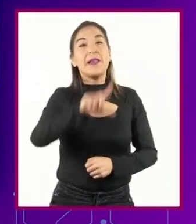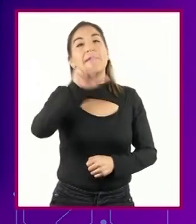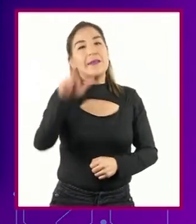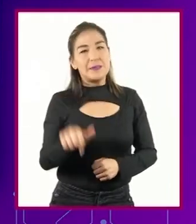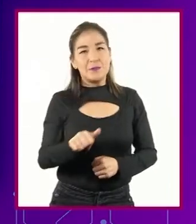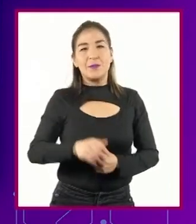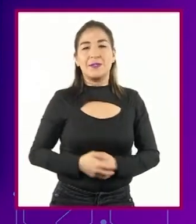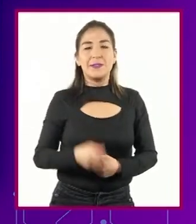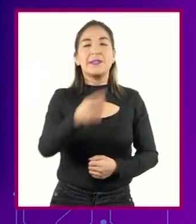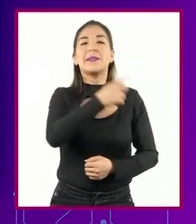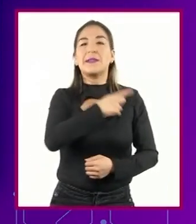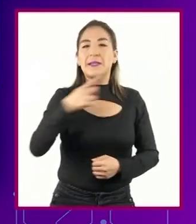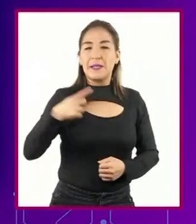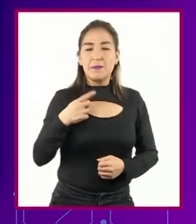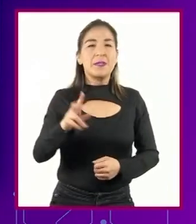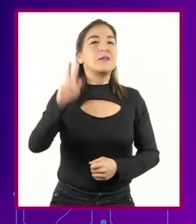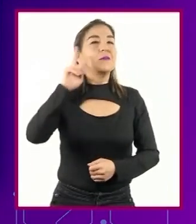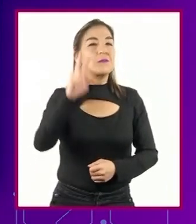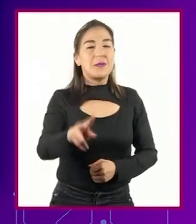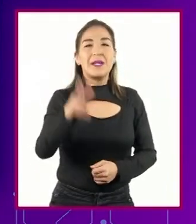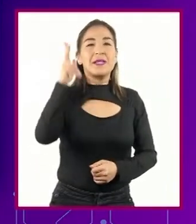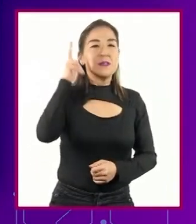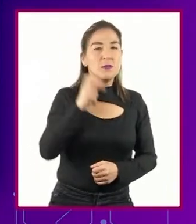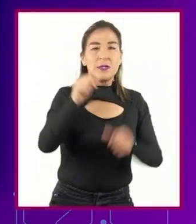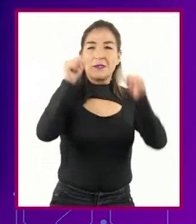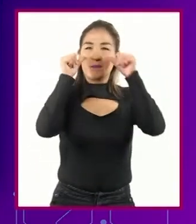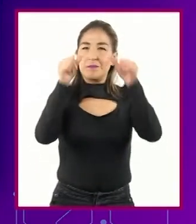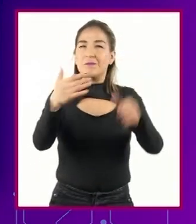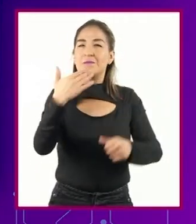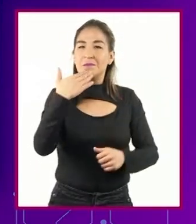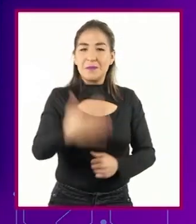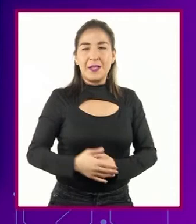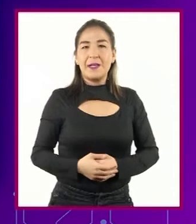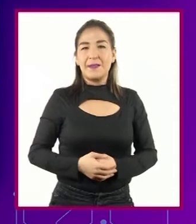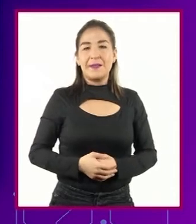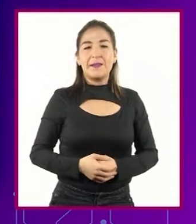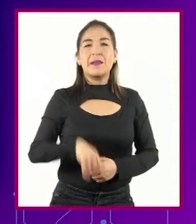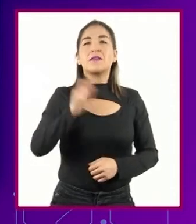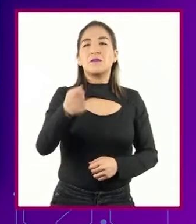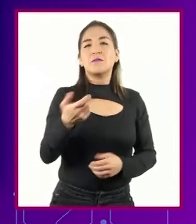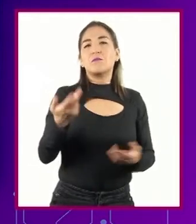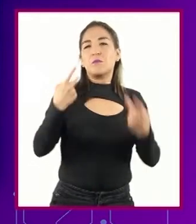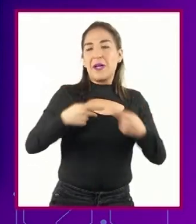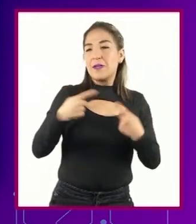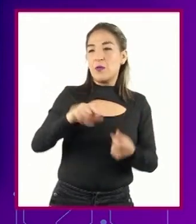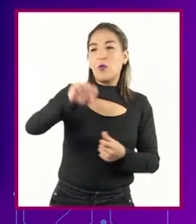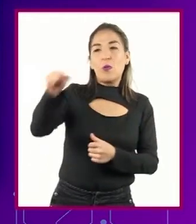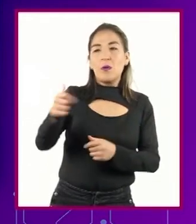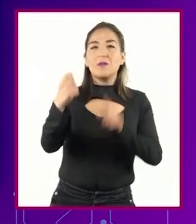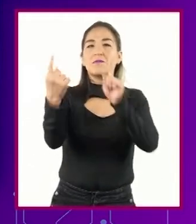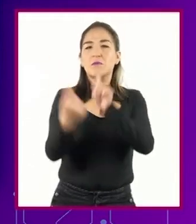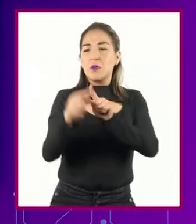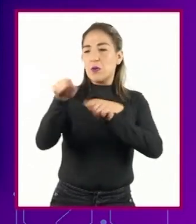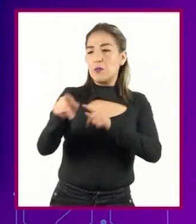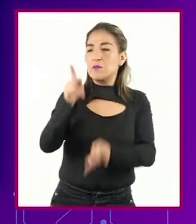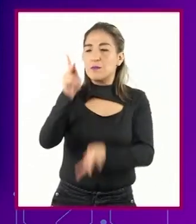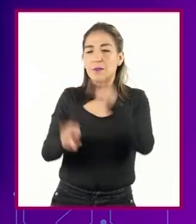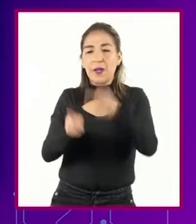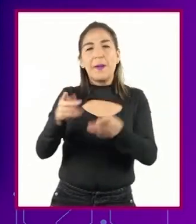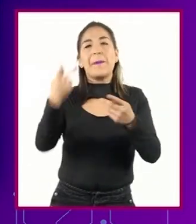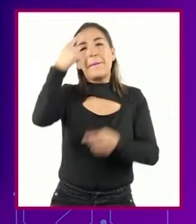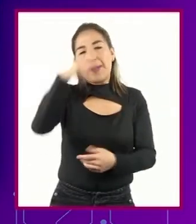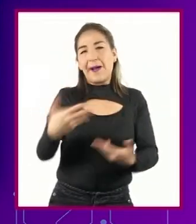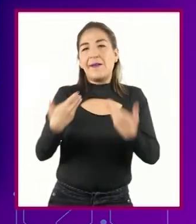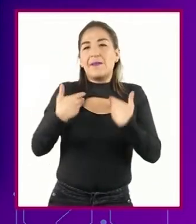Posteriormente, hay que escuchar atentamente a nuestro emisor para que podamos entender